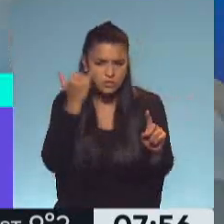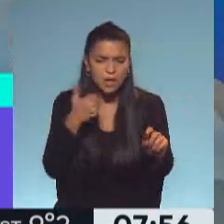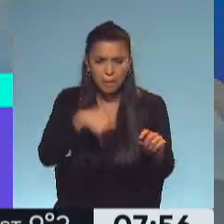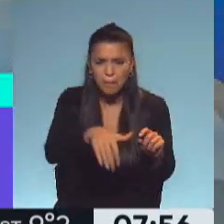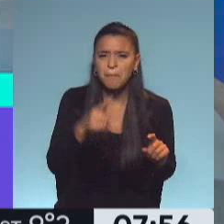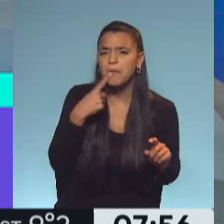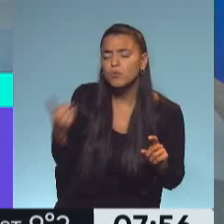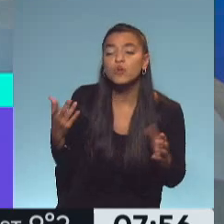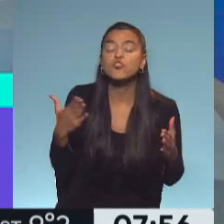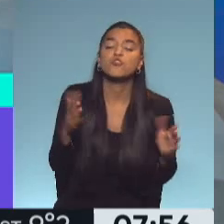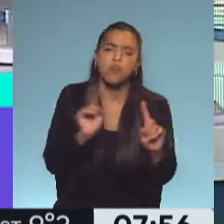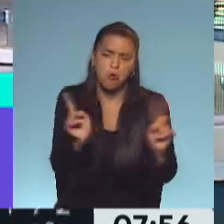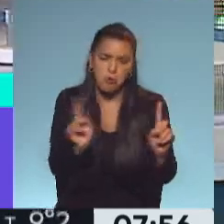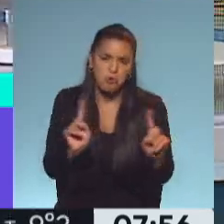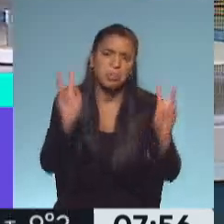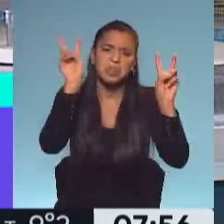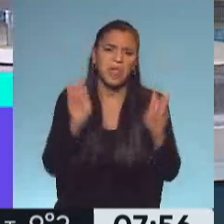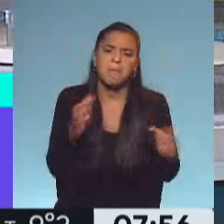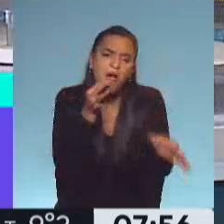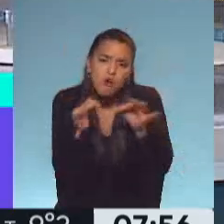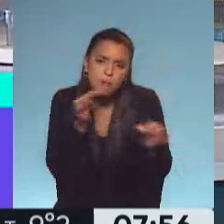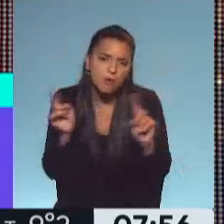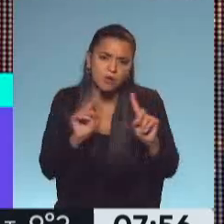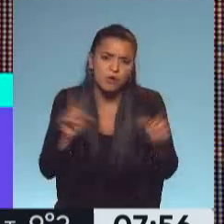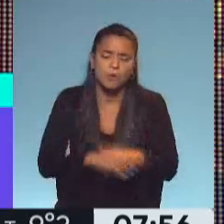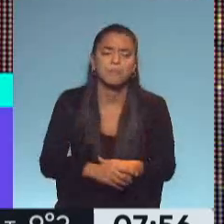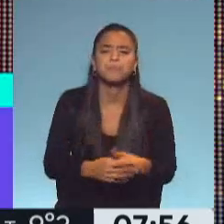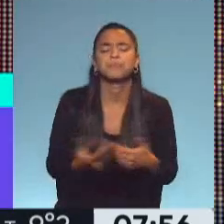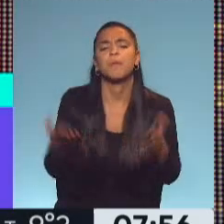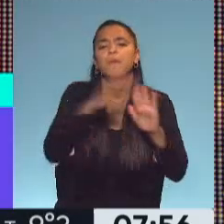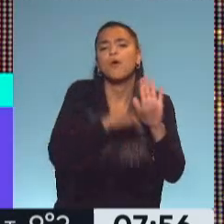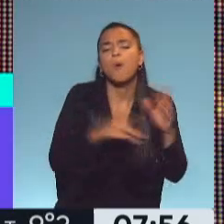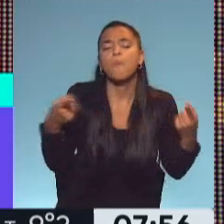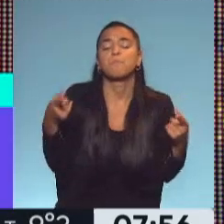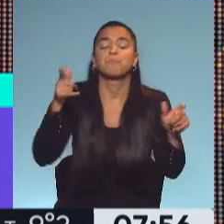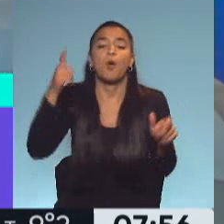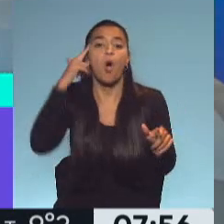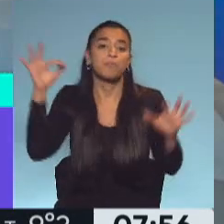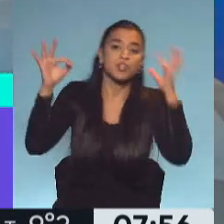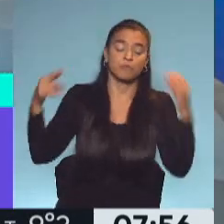a Ale. No se trató, vos sabés que no es un tema que Y habitualmente no. se trata de No, manera aparte son protocolar, posiciones porque- antagónicas Claro, totalmente. Claro, Bueno, totalmente. están